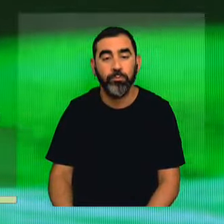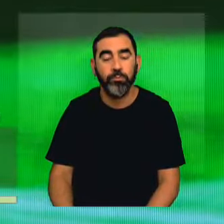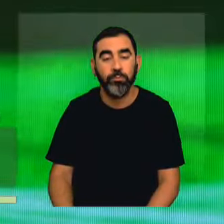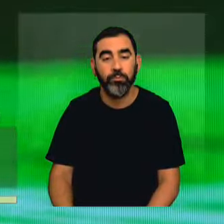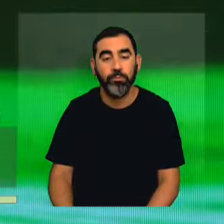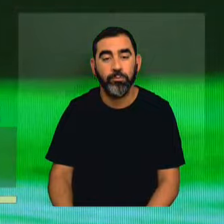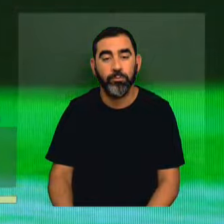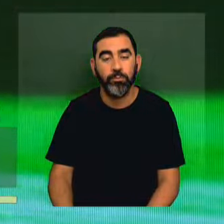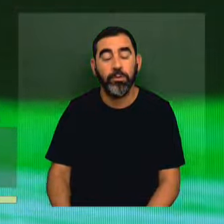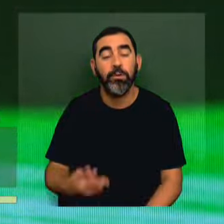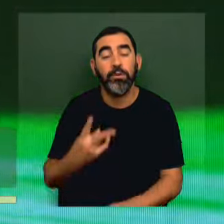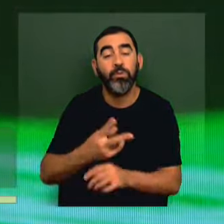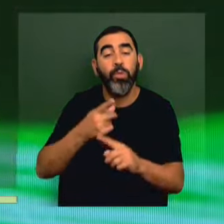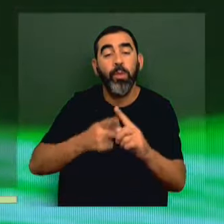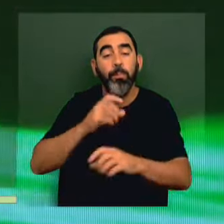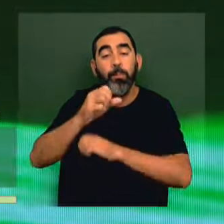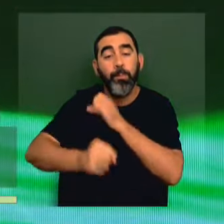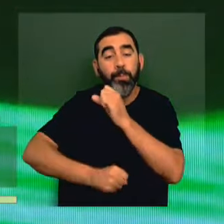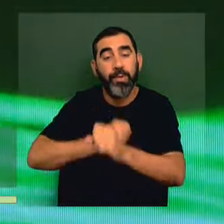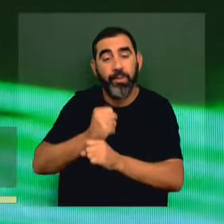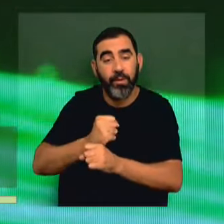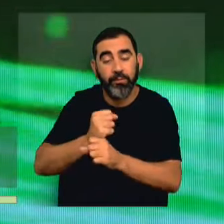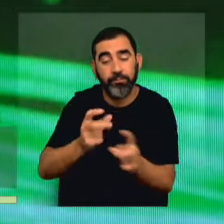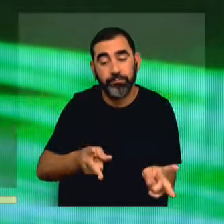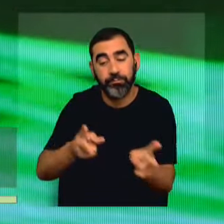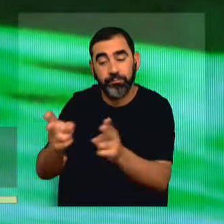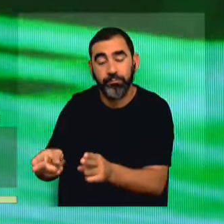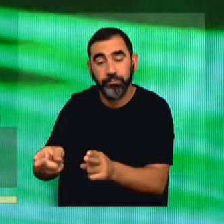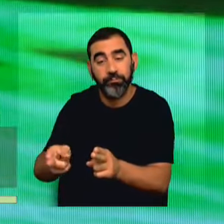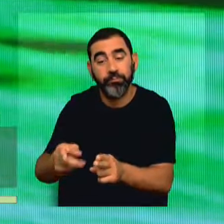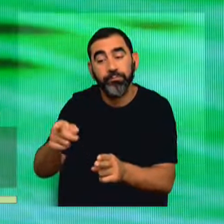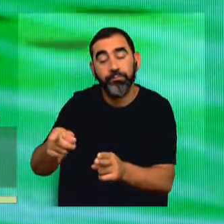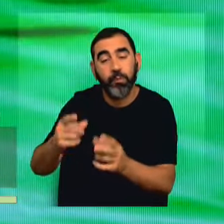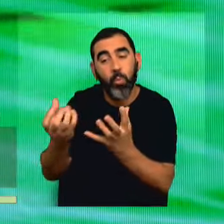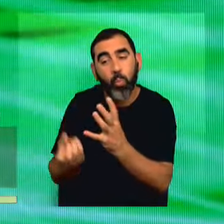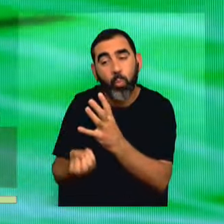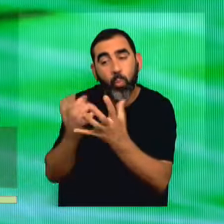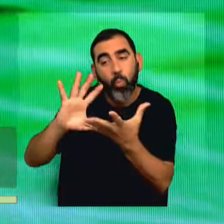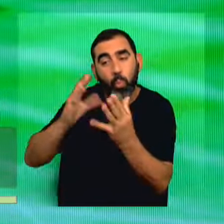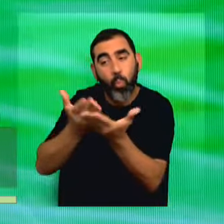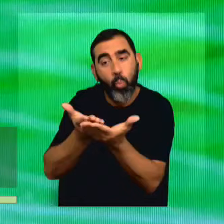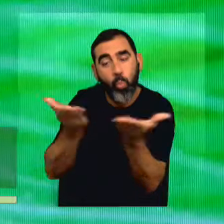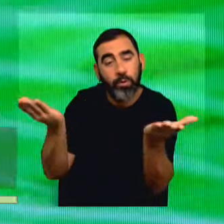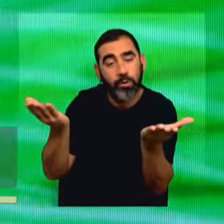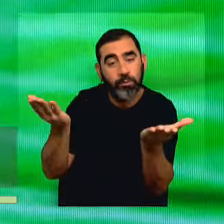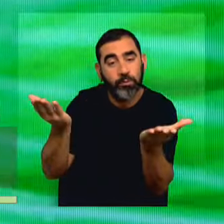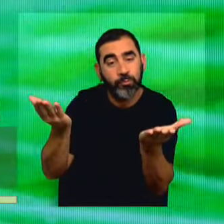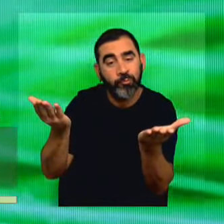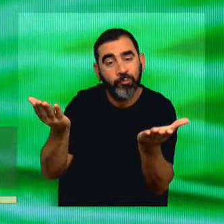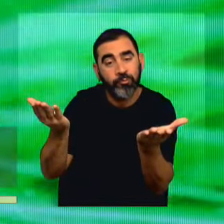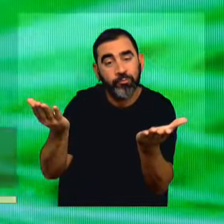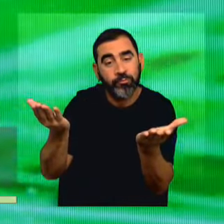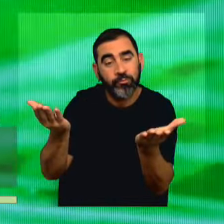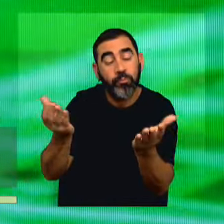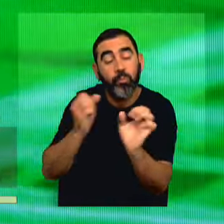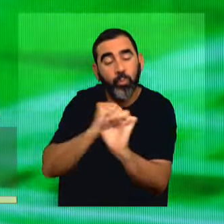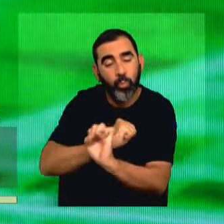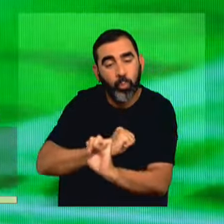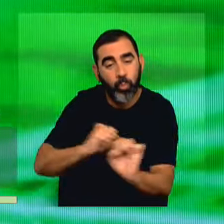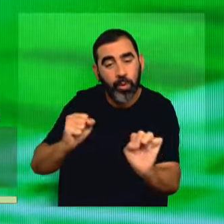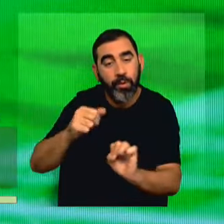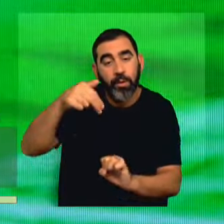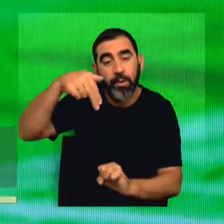qué pasa en la segunda mitad del año y bueno la segunda mitad del año esencialmente los modelos lo que están mostrando es que se desarrollaría un fenómeno